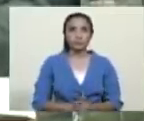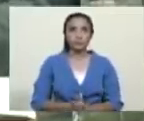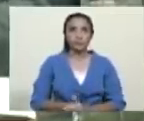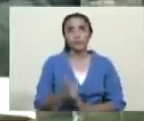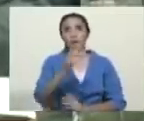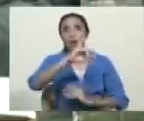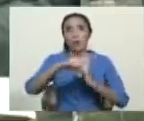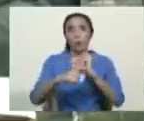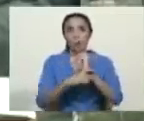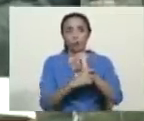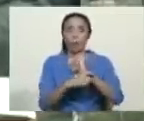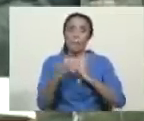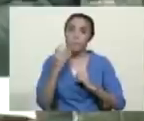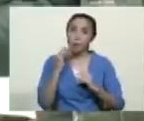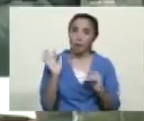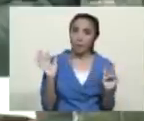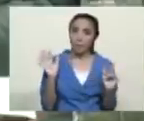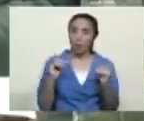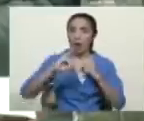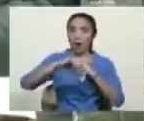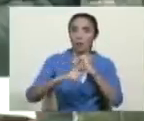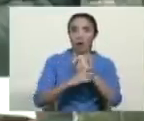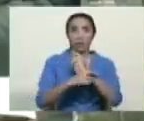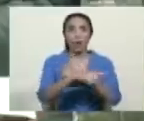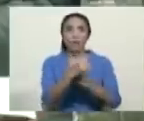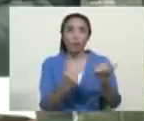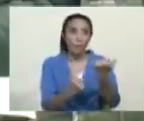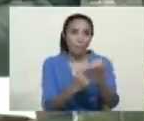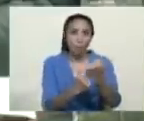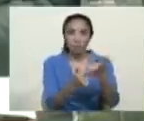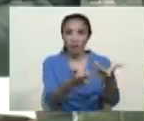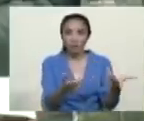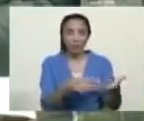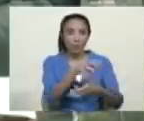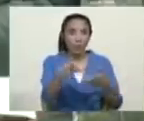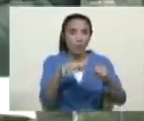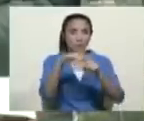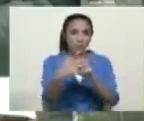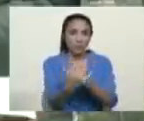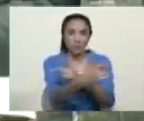Guaidó le da palmaditas en la espalda a estos héroes